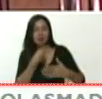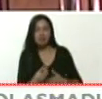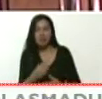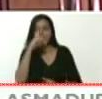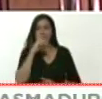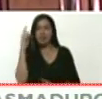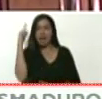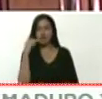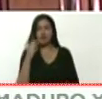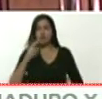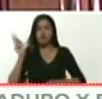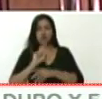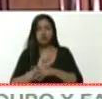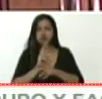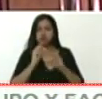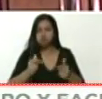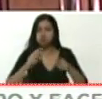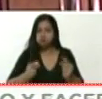año?